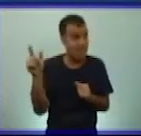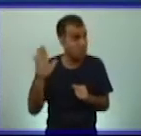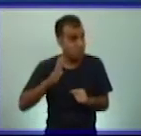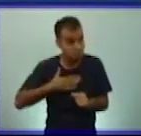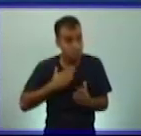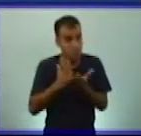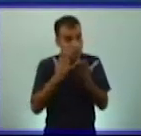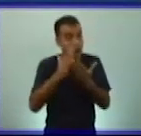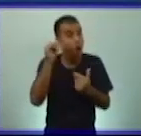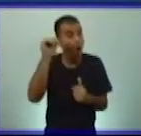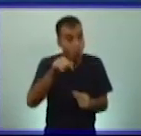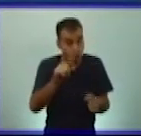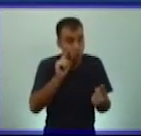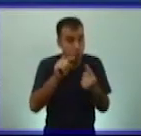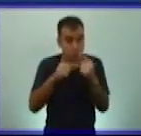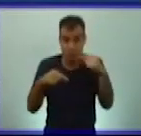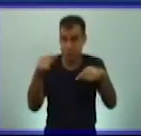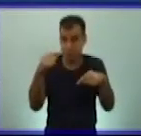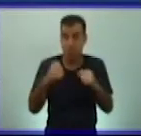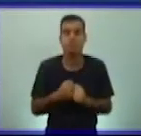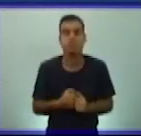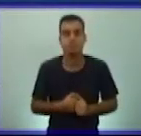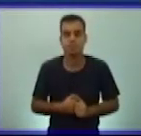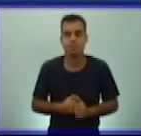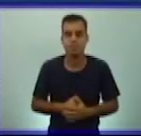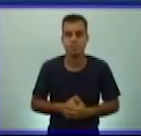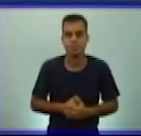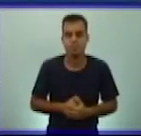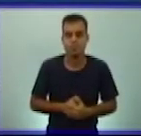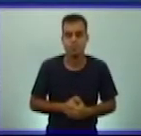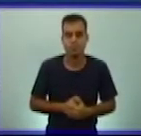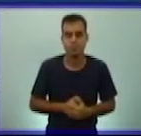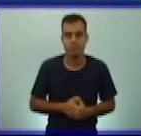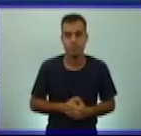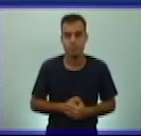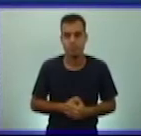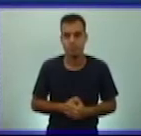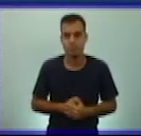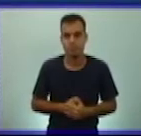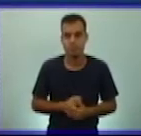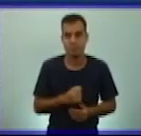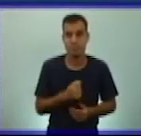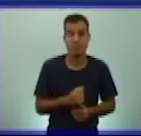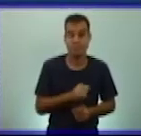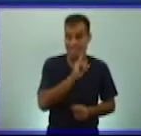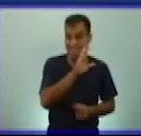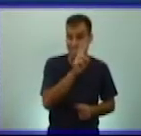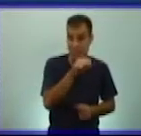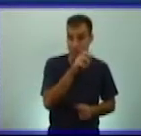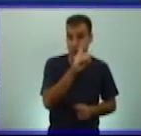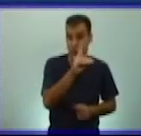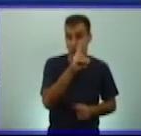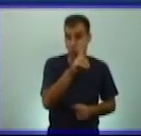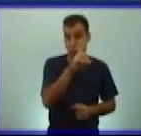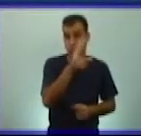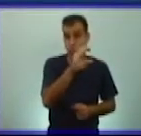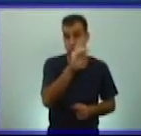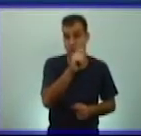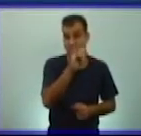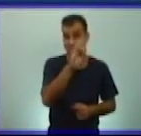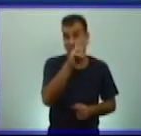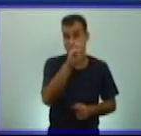estamos estudiando el circuito inductivo capacitivo. En este circuito inductivo capacitivo yo